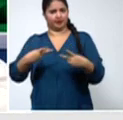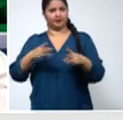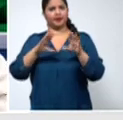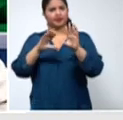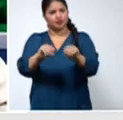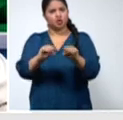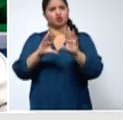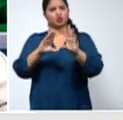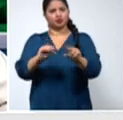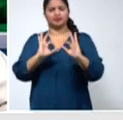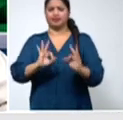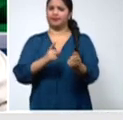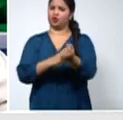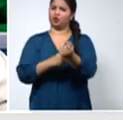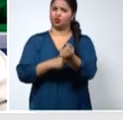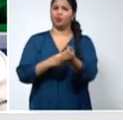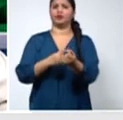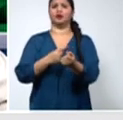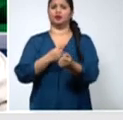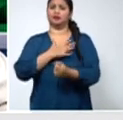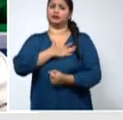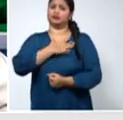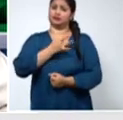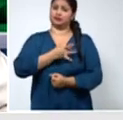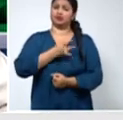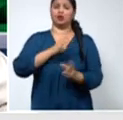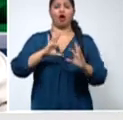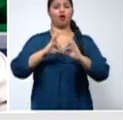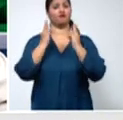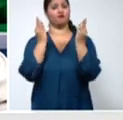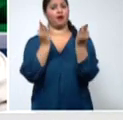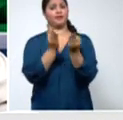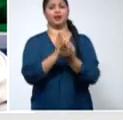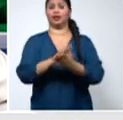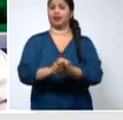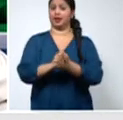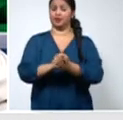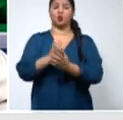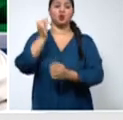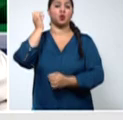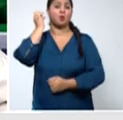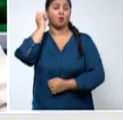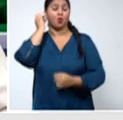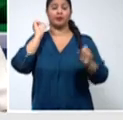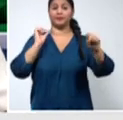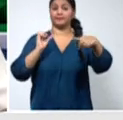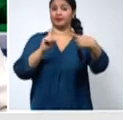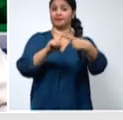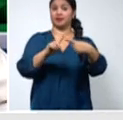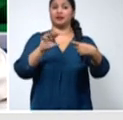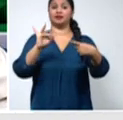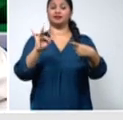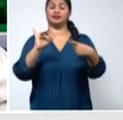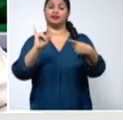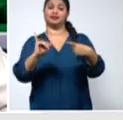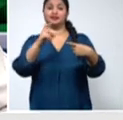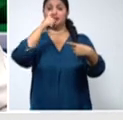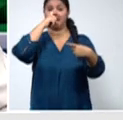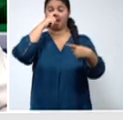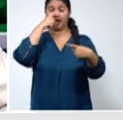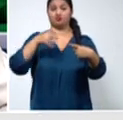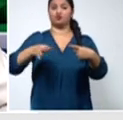familiares y amistades. Una es una paciente de 76 años de edad, de aquí del municipio Plaza de la